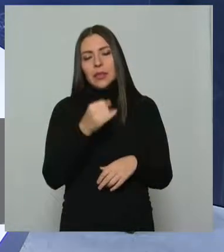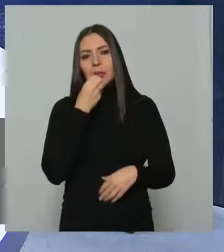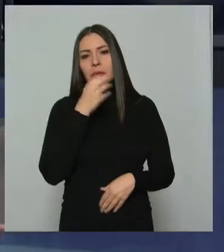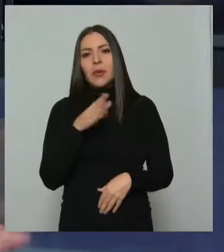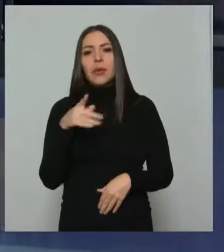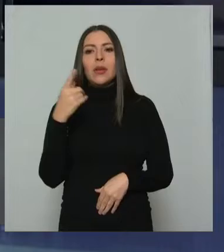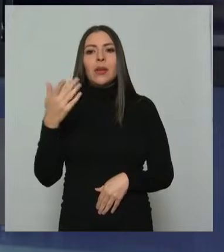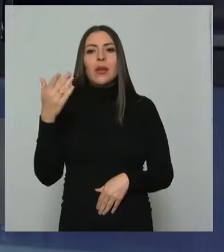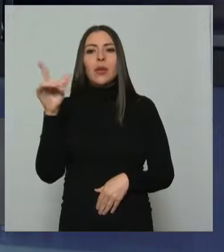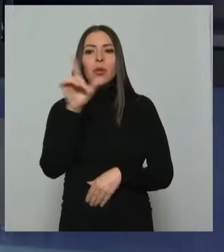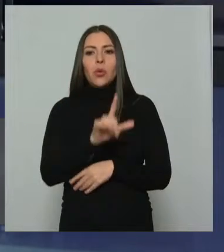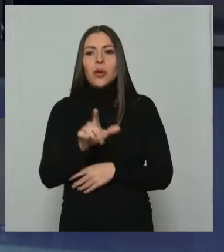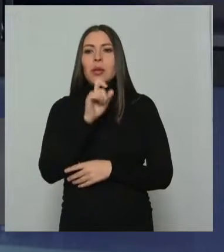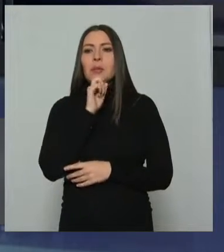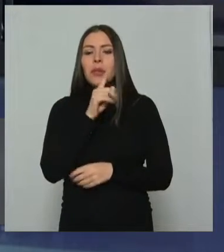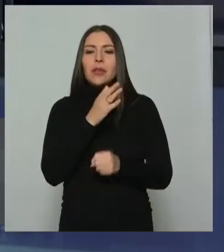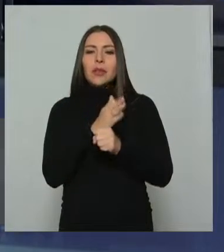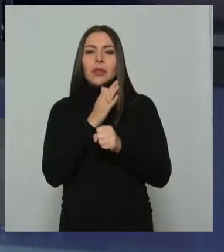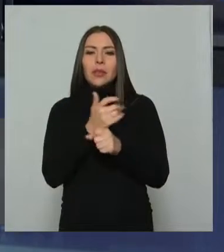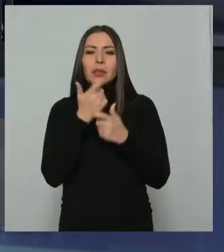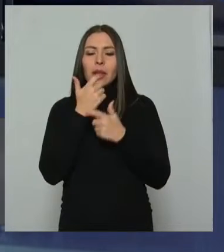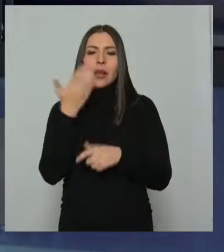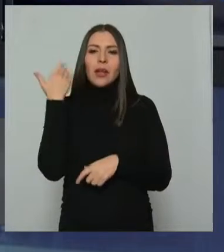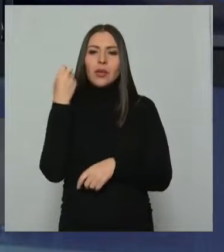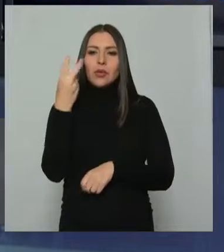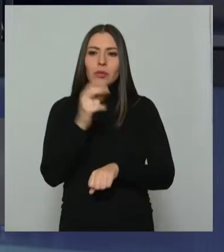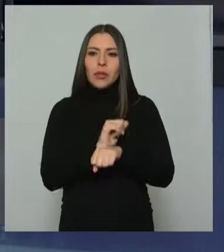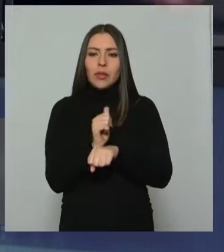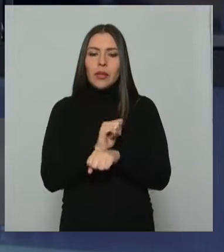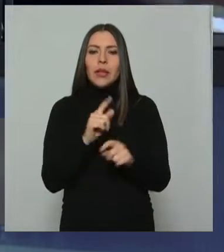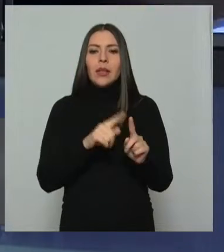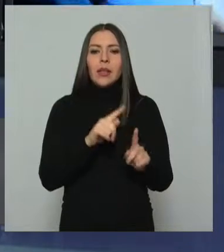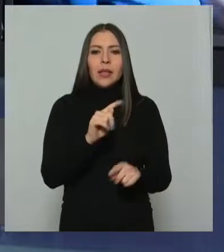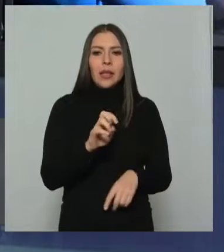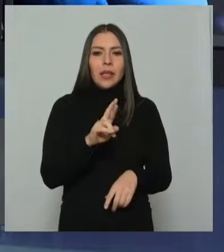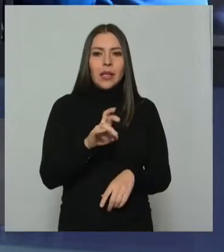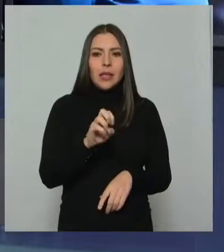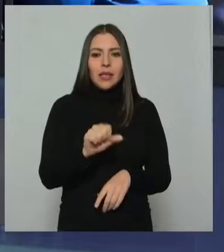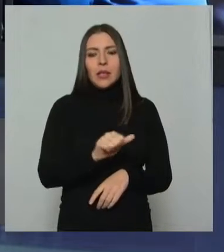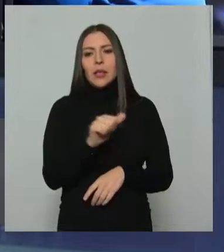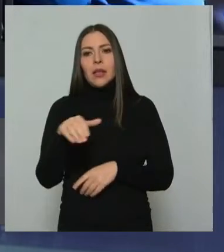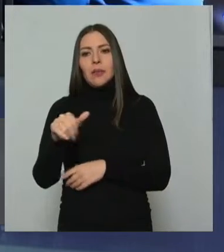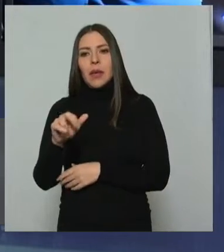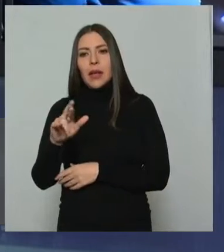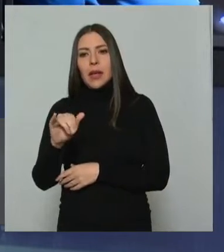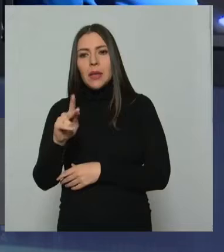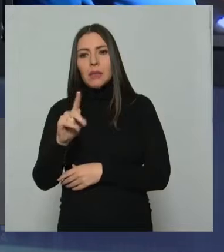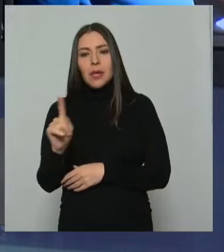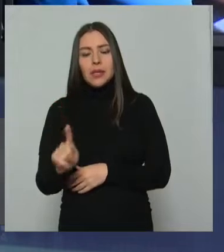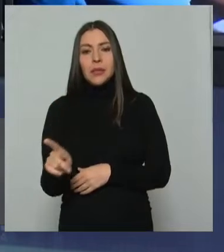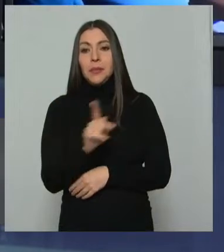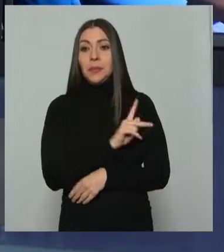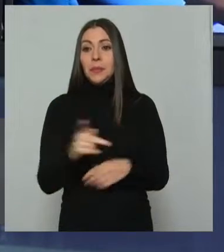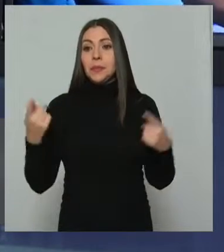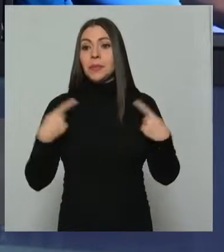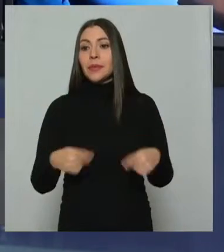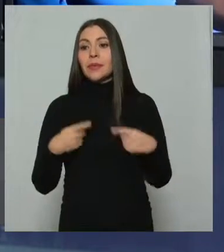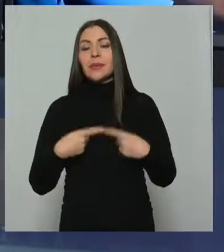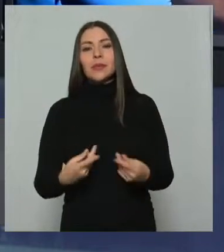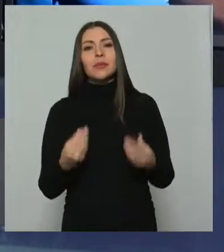una comedia, con las dos actrices que yo te comentaba, Teresa Selma y Maripaz Mata. Sí. Y la gente se rió